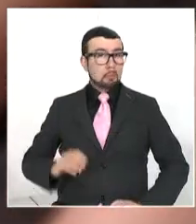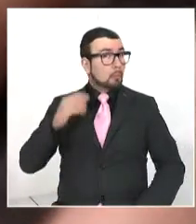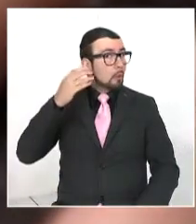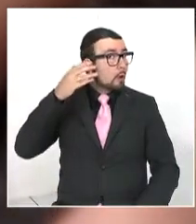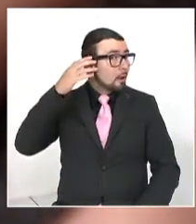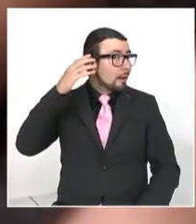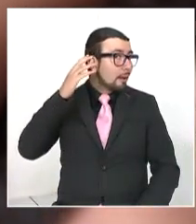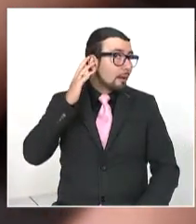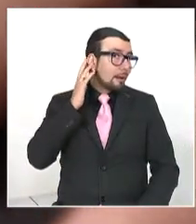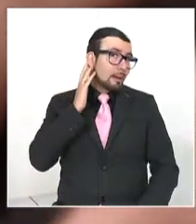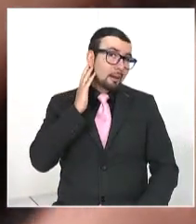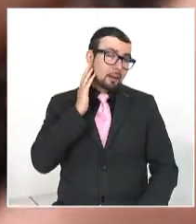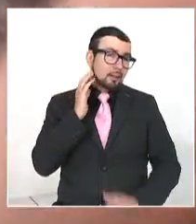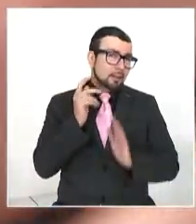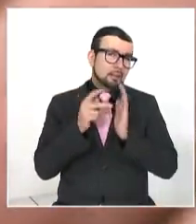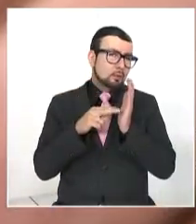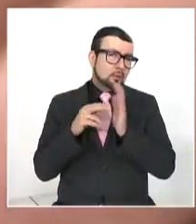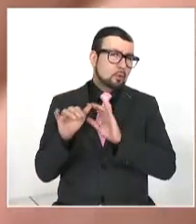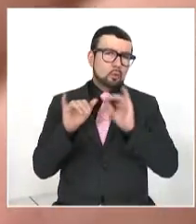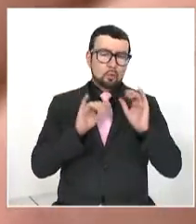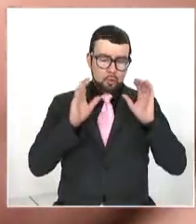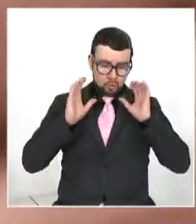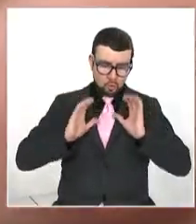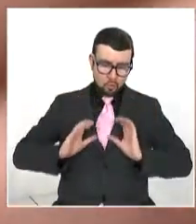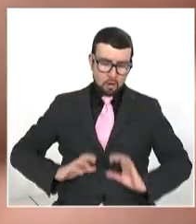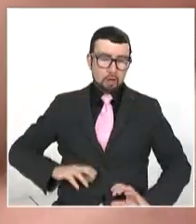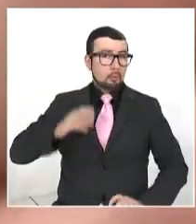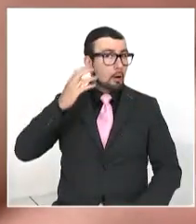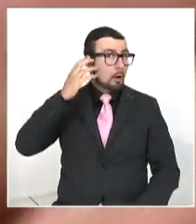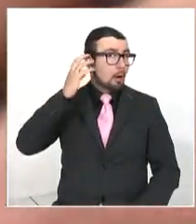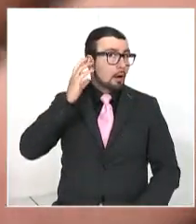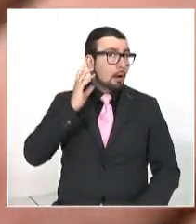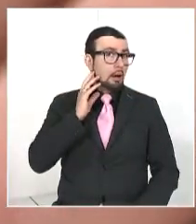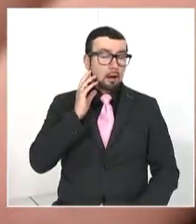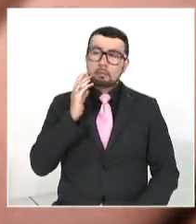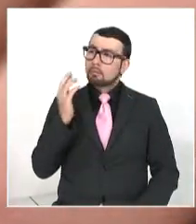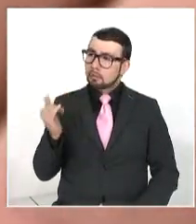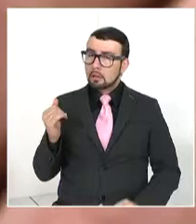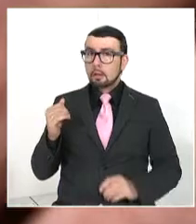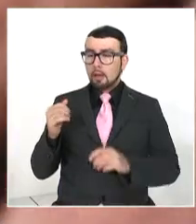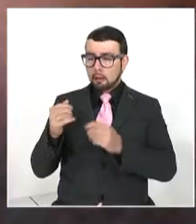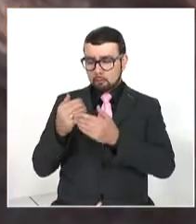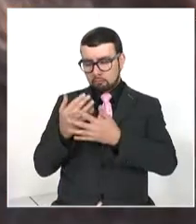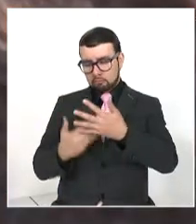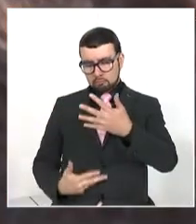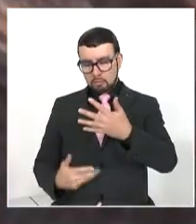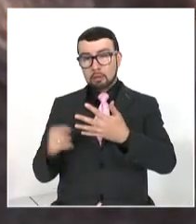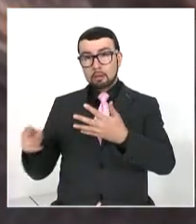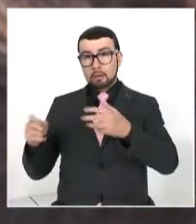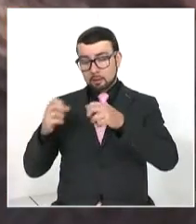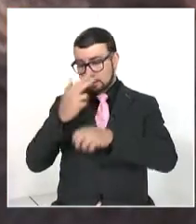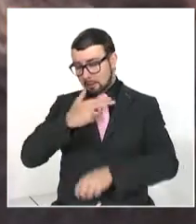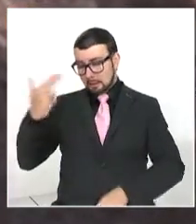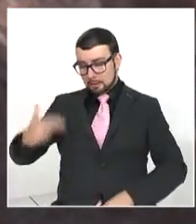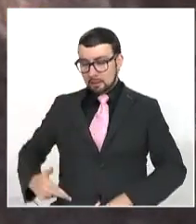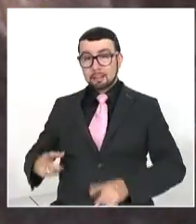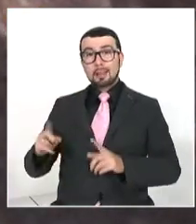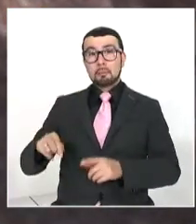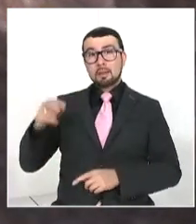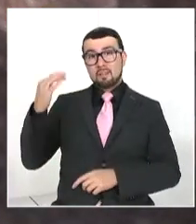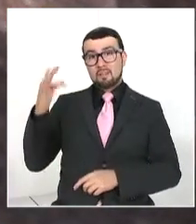representación del cuerpo, ¿sí? Esto lo descubrieron, hay cartografía china y cartografía francesa. Si nos damos